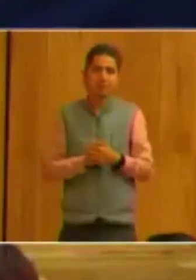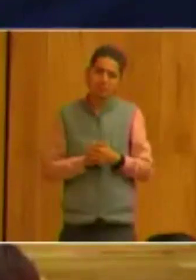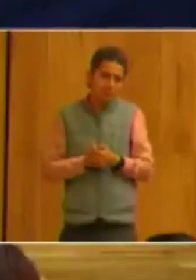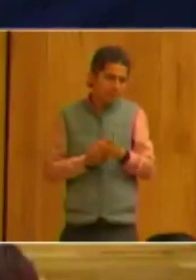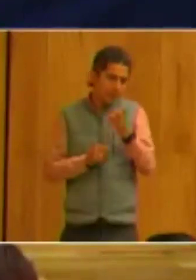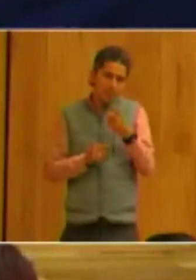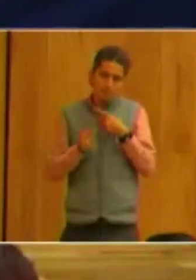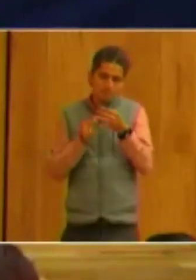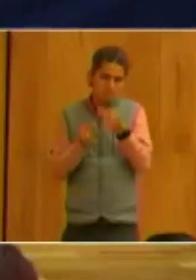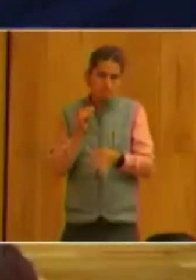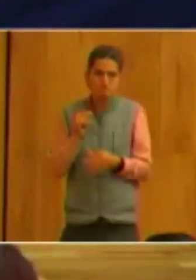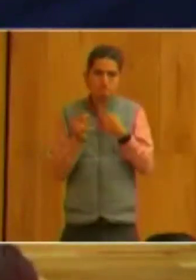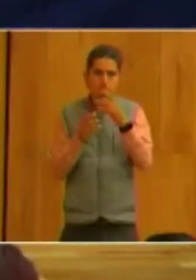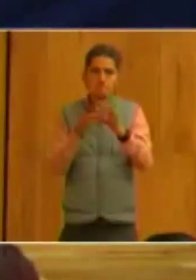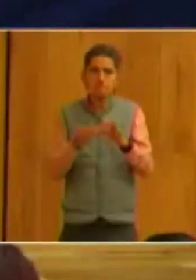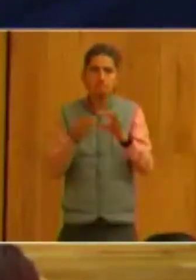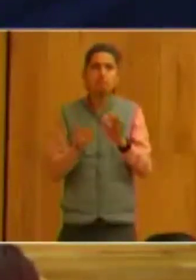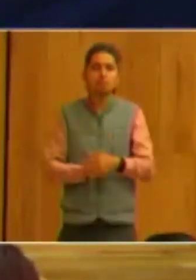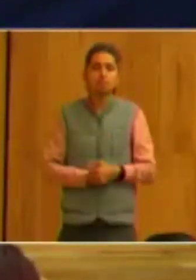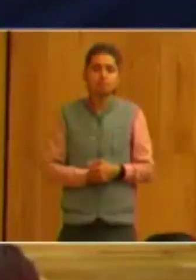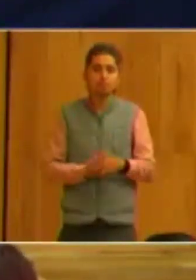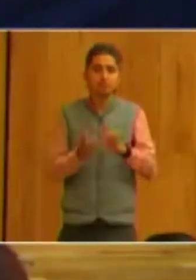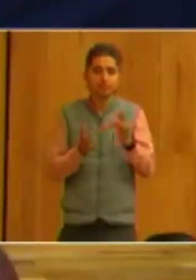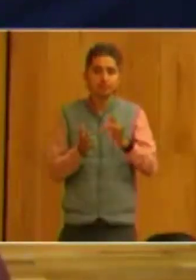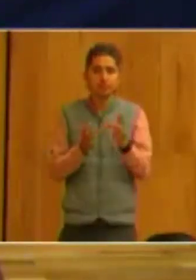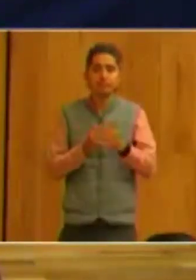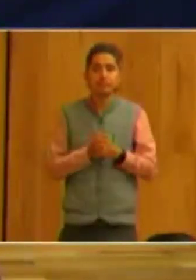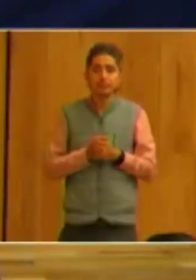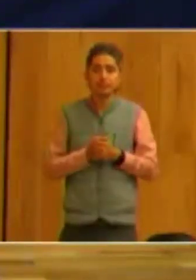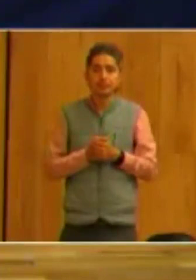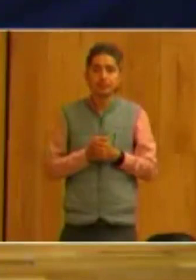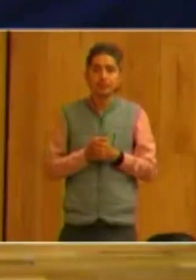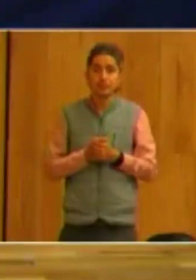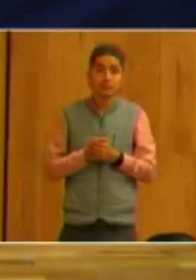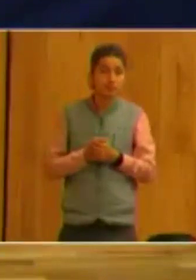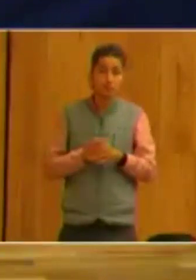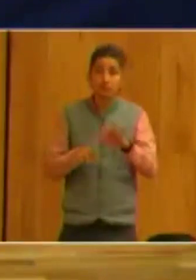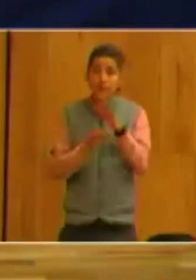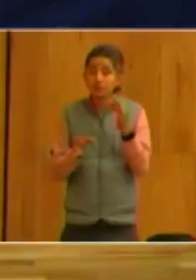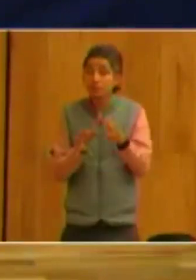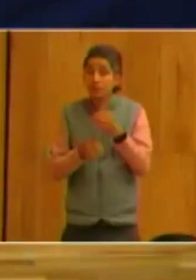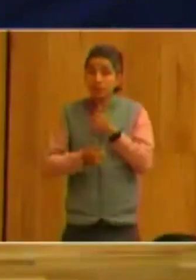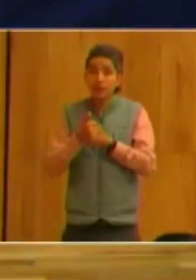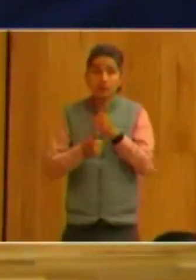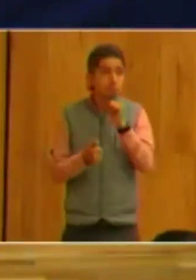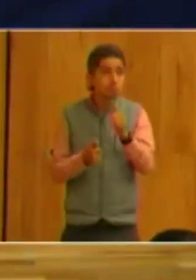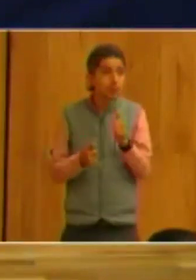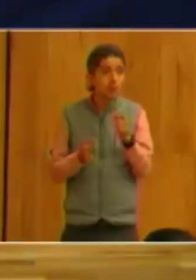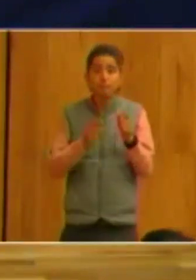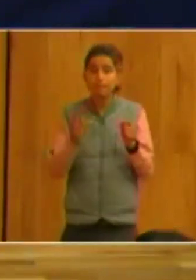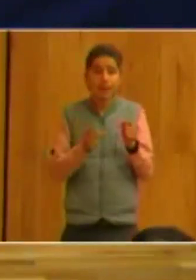al final mi intervención. Gracias. Pues al no haber más participaciones,